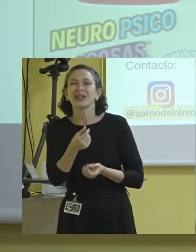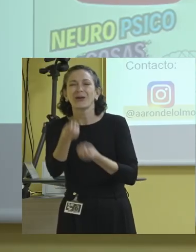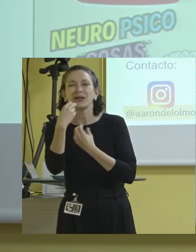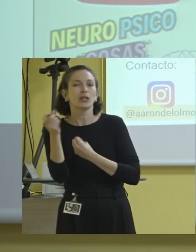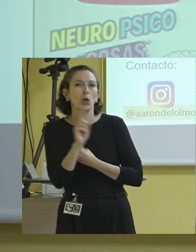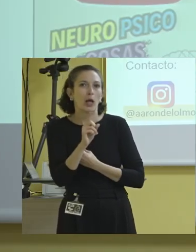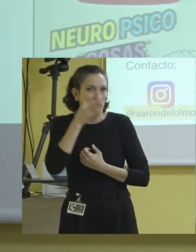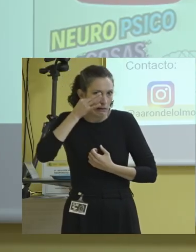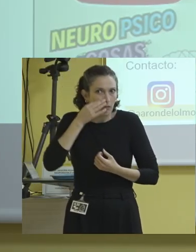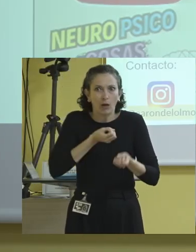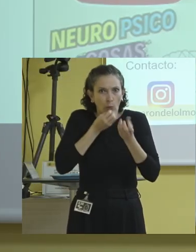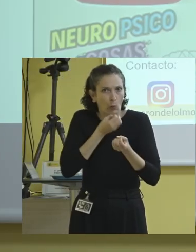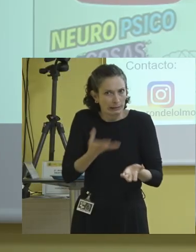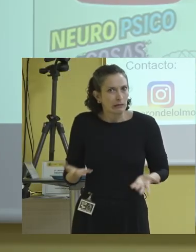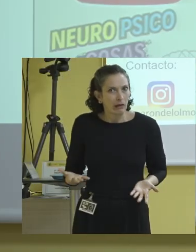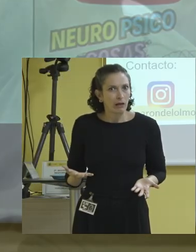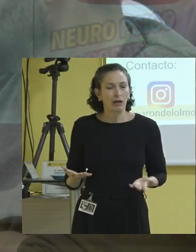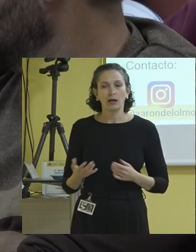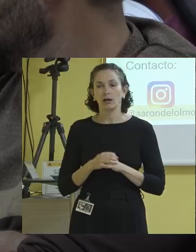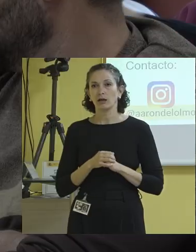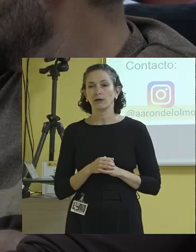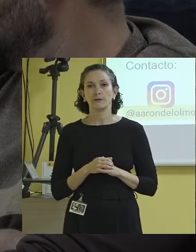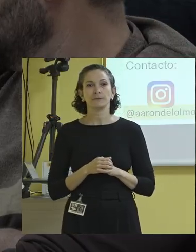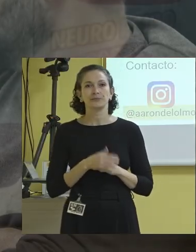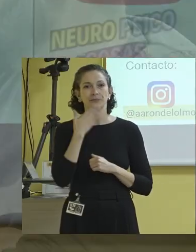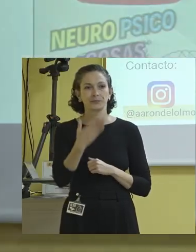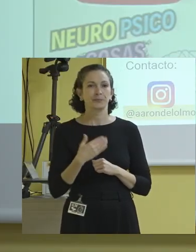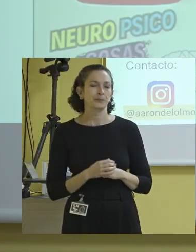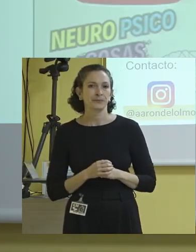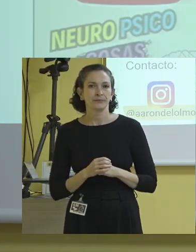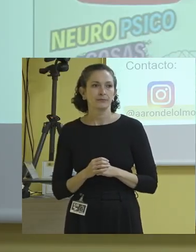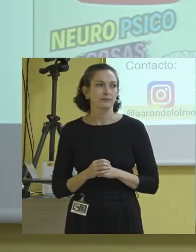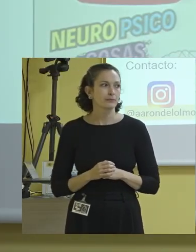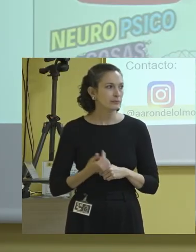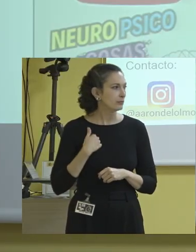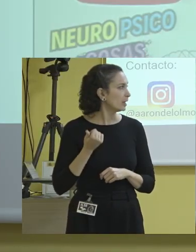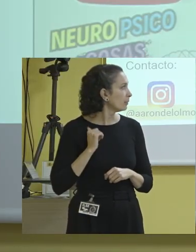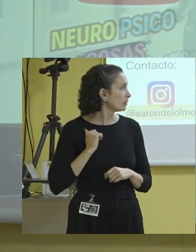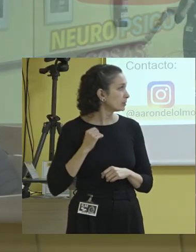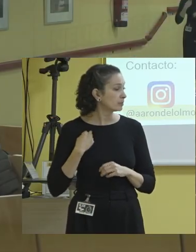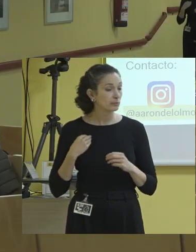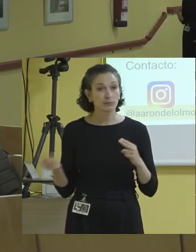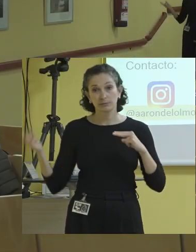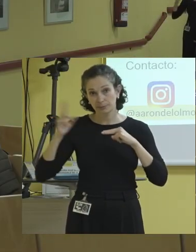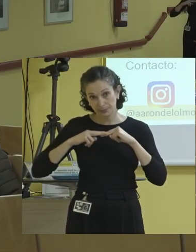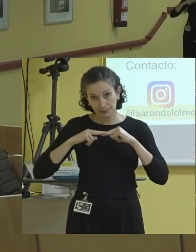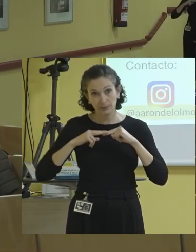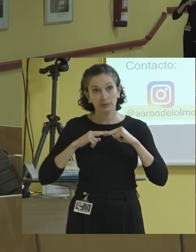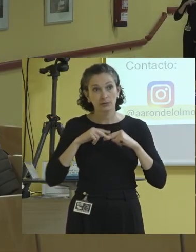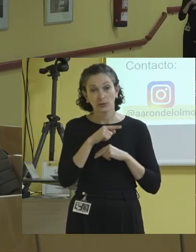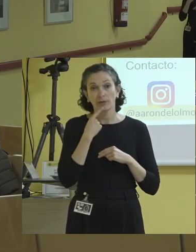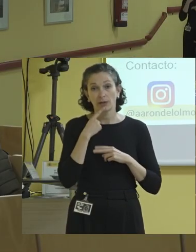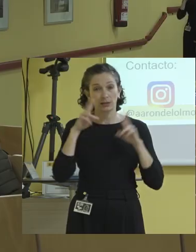de las claves. Muchas gracias. Y yo aprovecho al hilo de lo que